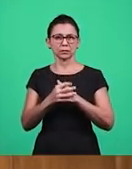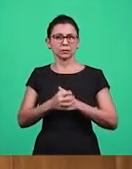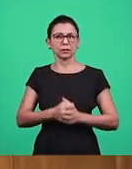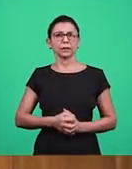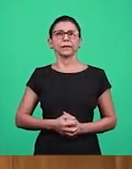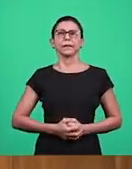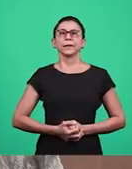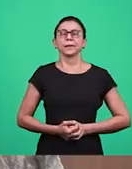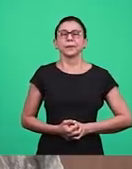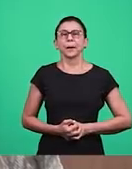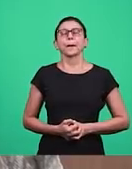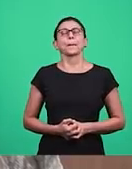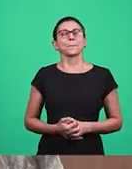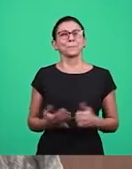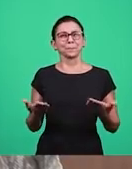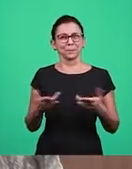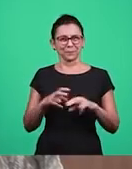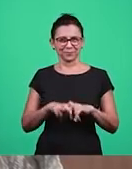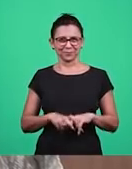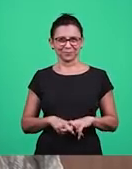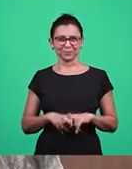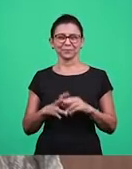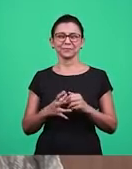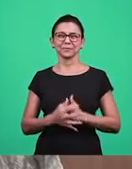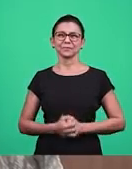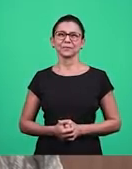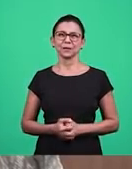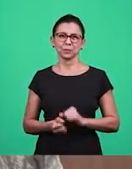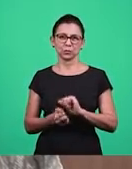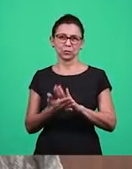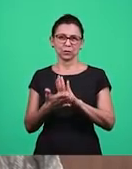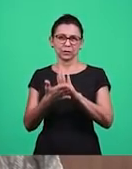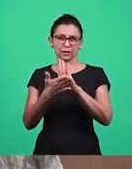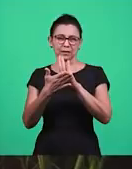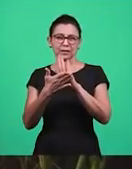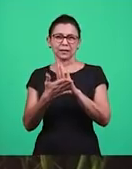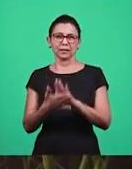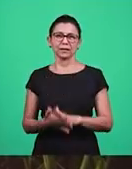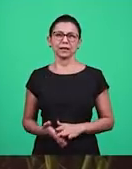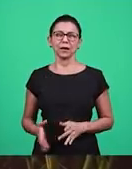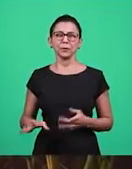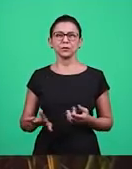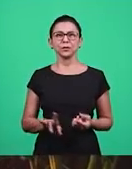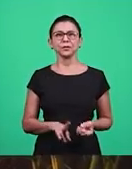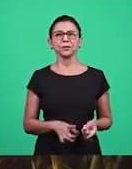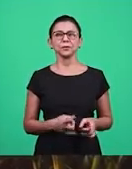de Jesús. Amén. Vamos a estar sentados y adorando al Señor con una alabanza.